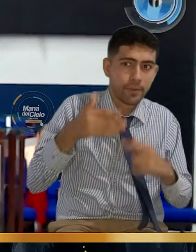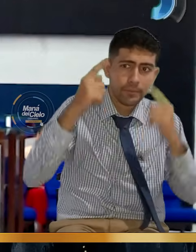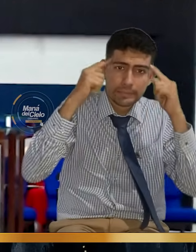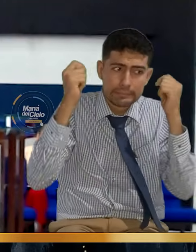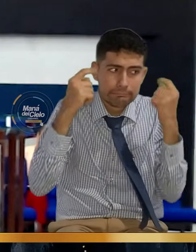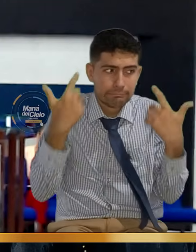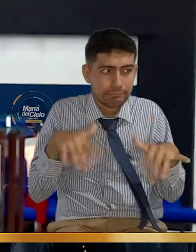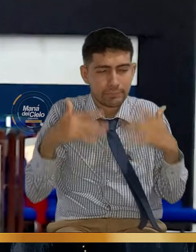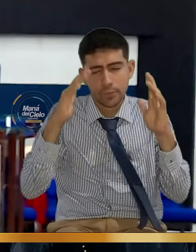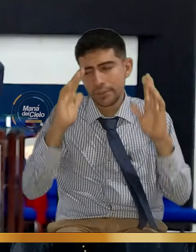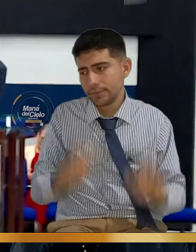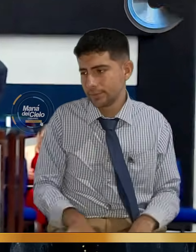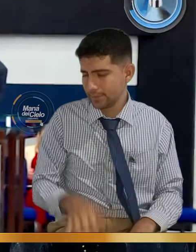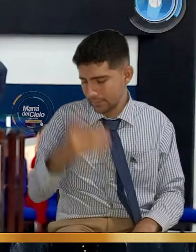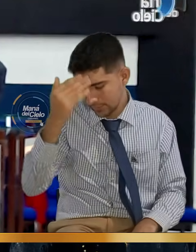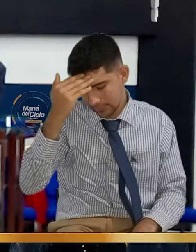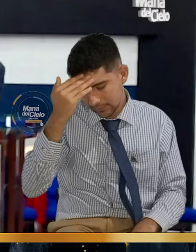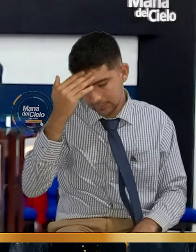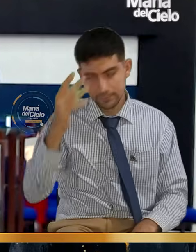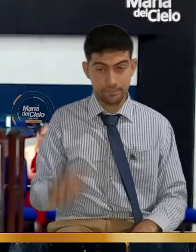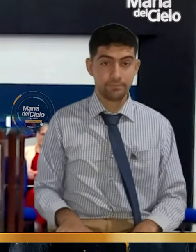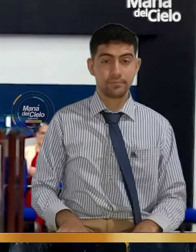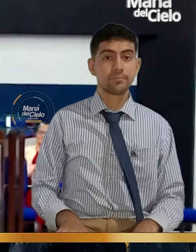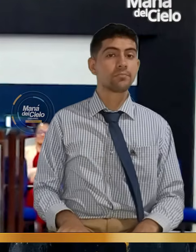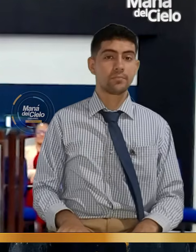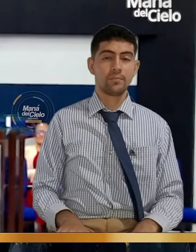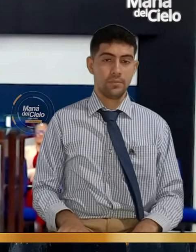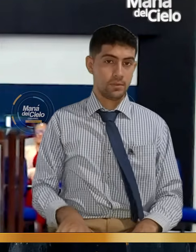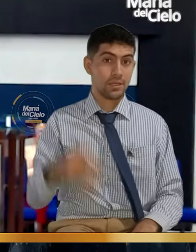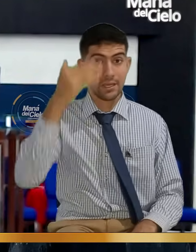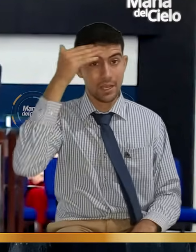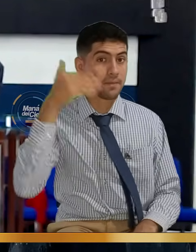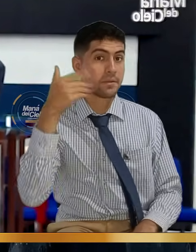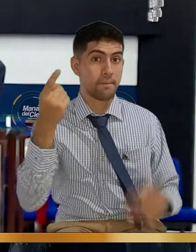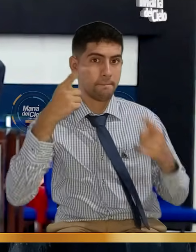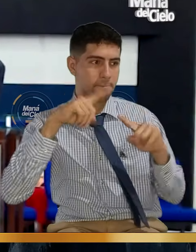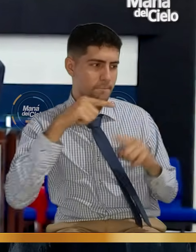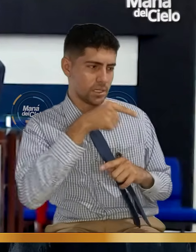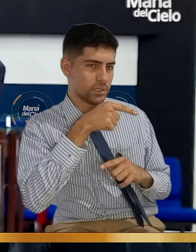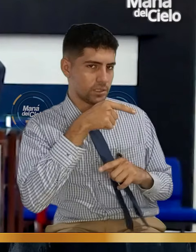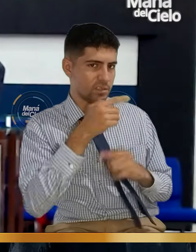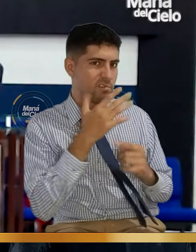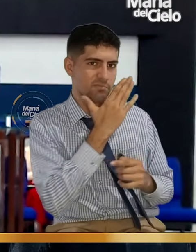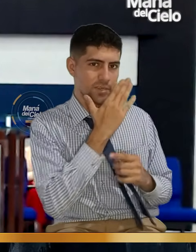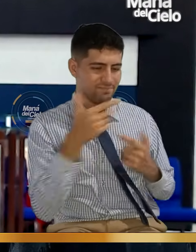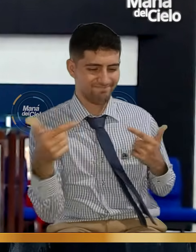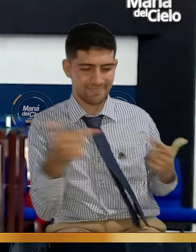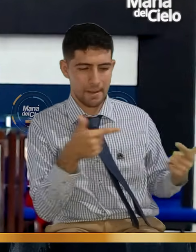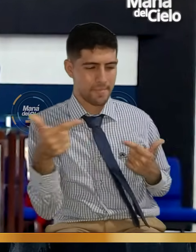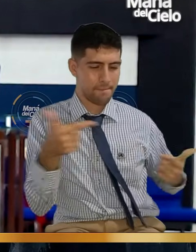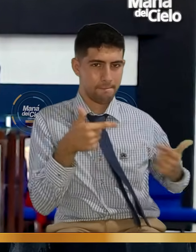esclava con el de la libre. Y este dicho le pareció grave en gran manera a Abraham. O sea, hubo